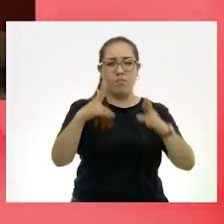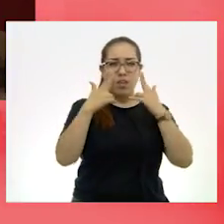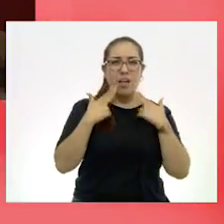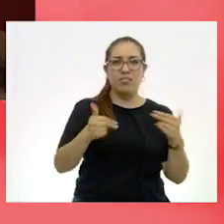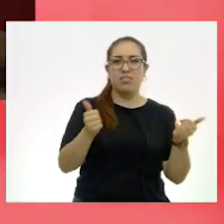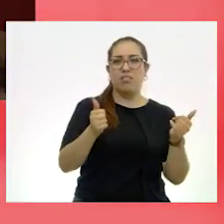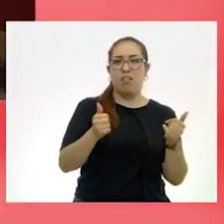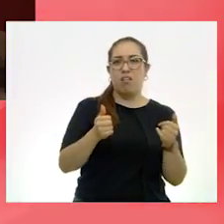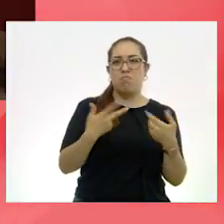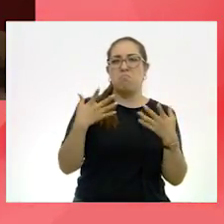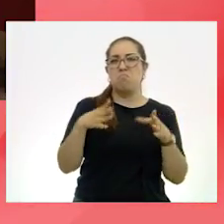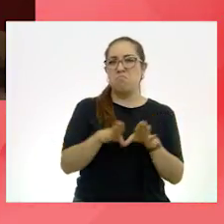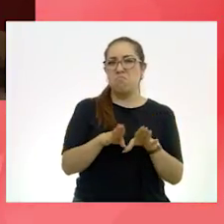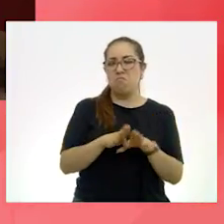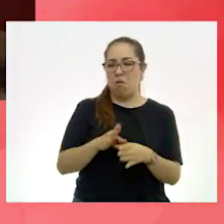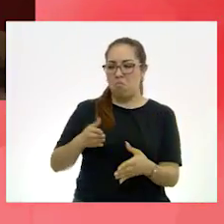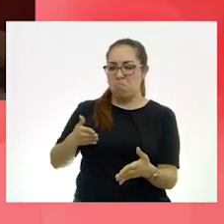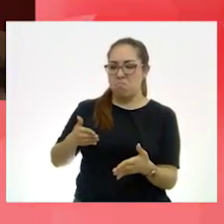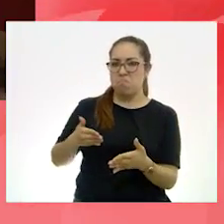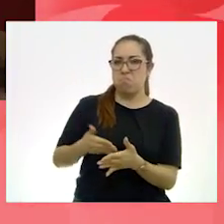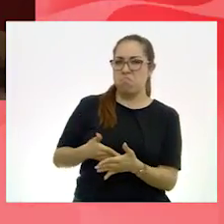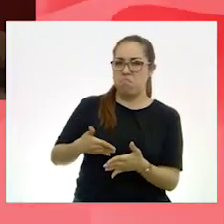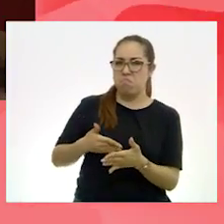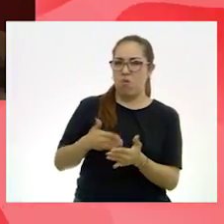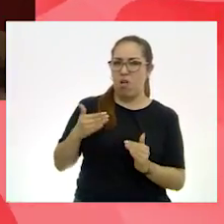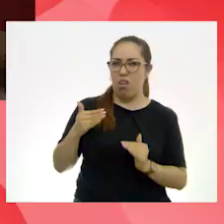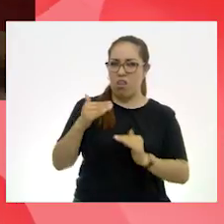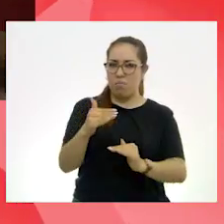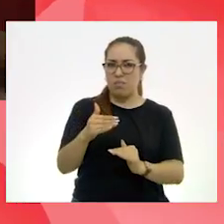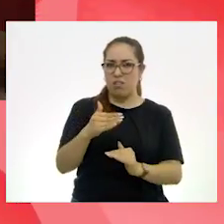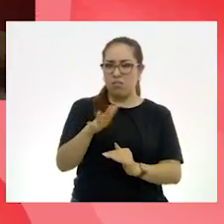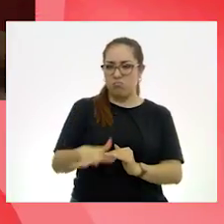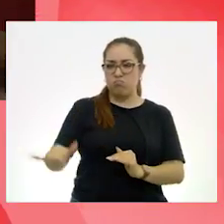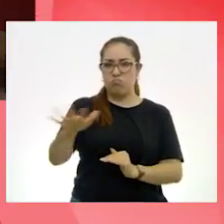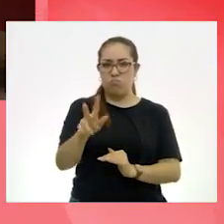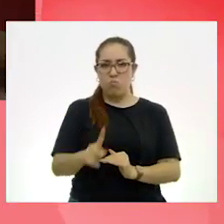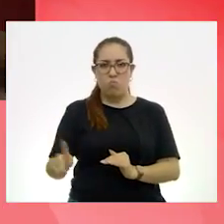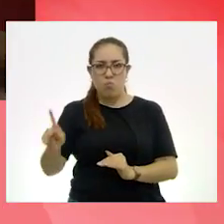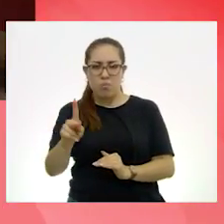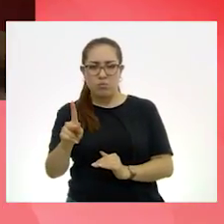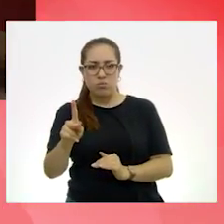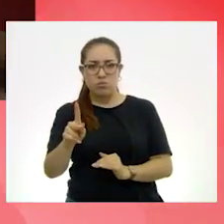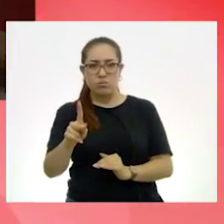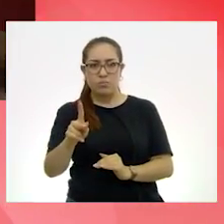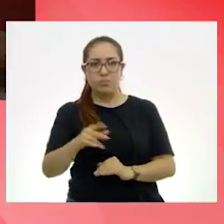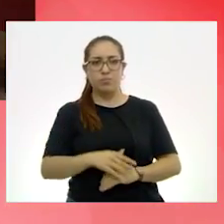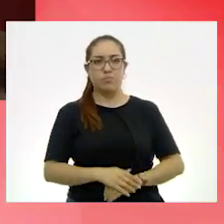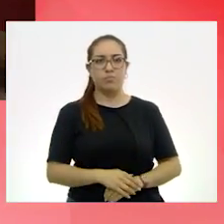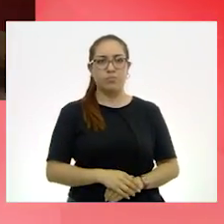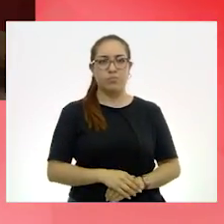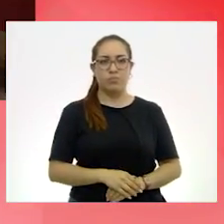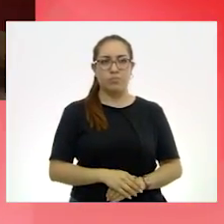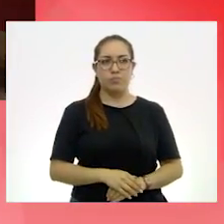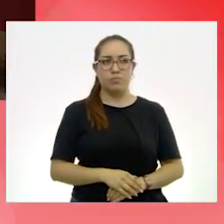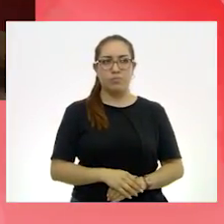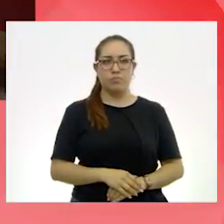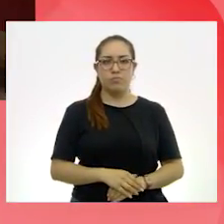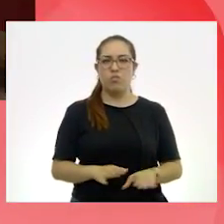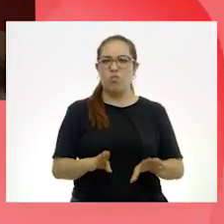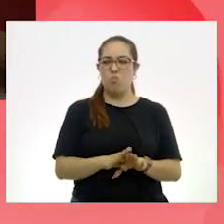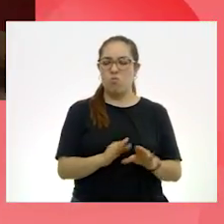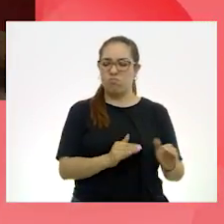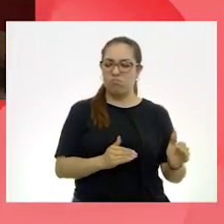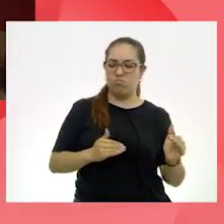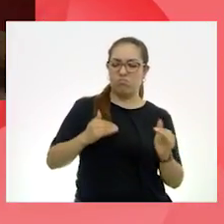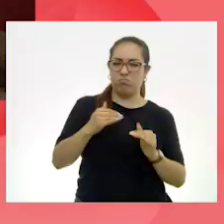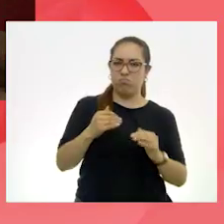le pongan límite físico a los pueblos por un lado y de poder por el otro. Es decir, que